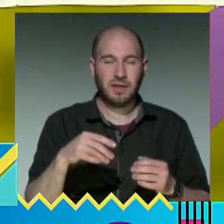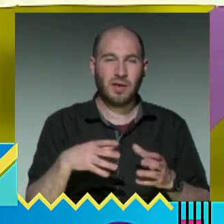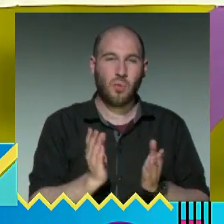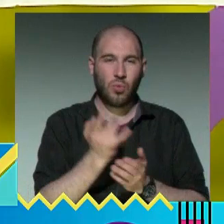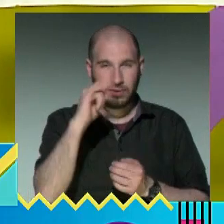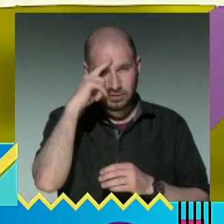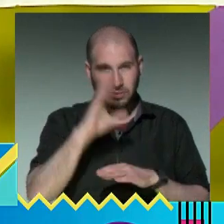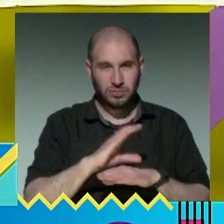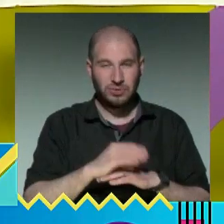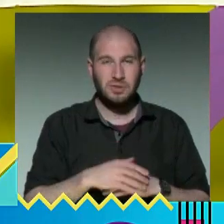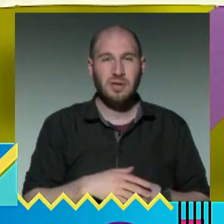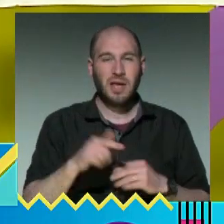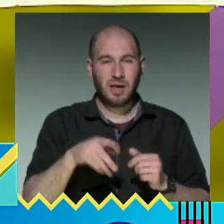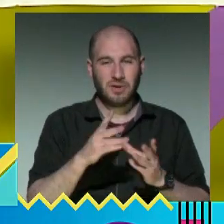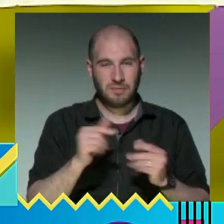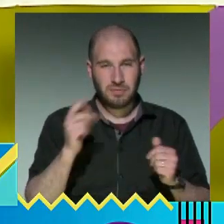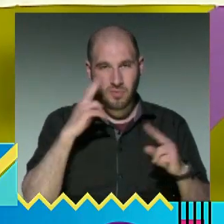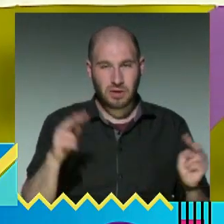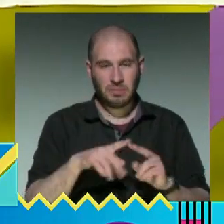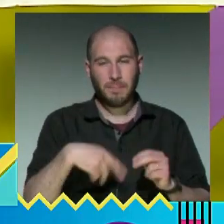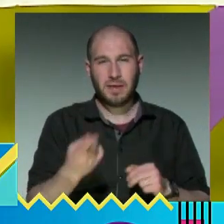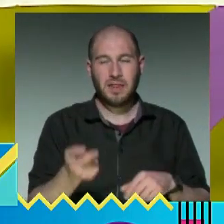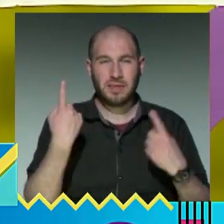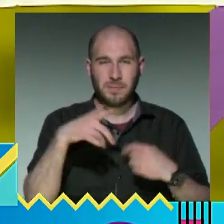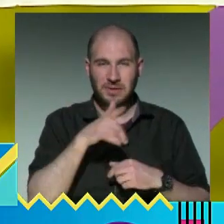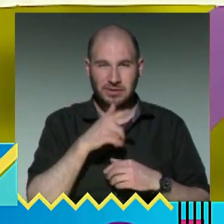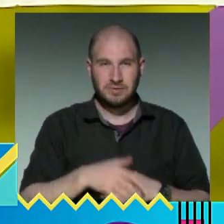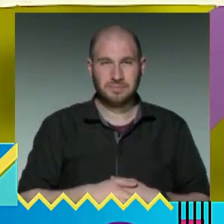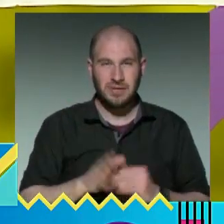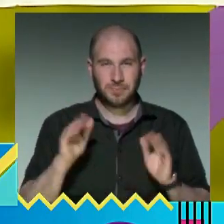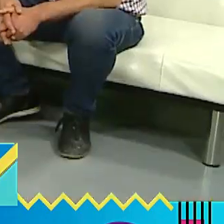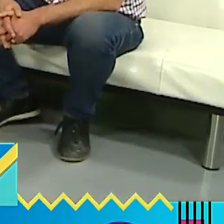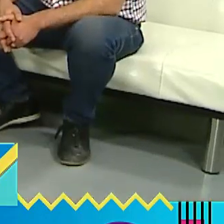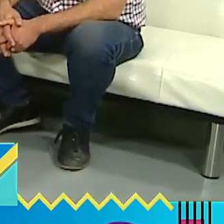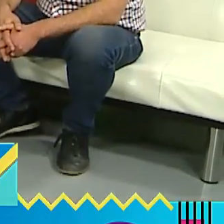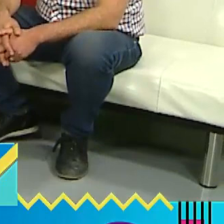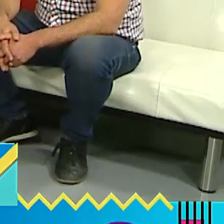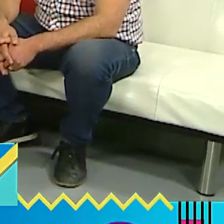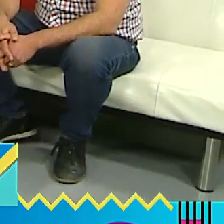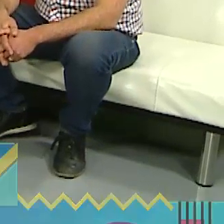Universidad Nacional de Cuyo. Ahora sí, nos vamos, nos reencontramos mañana en un nuevo Distintos Parecidos. Chau, chau.